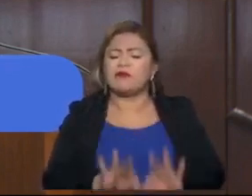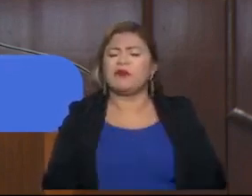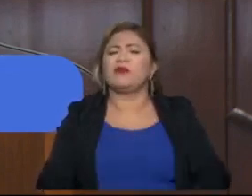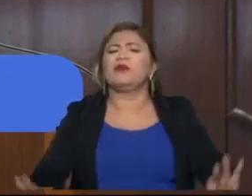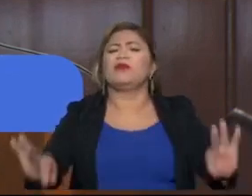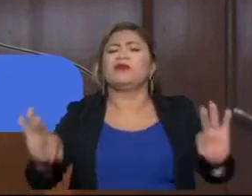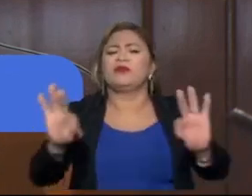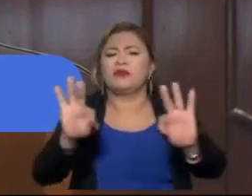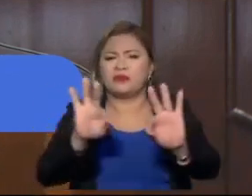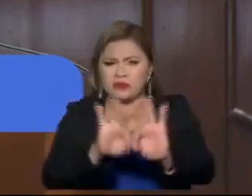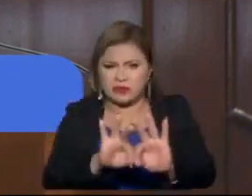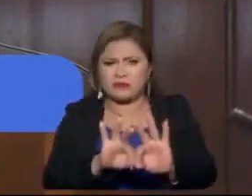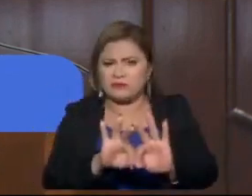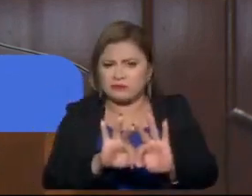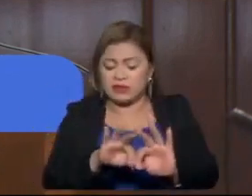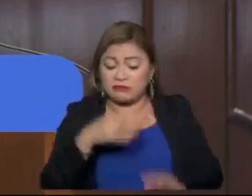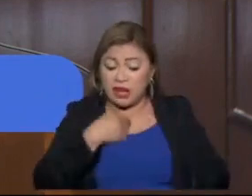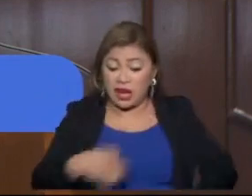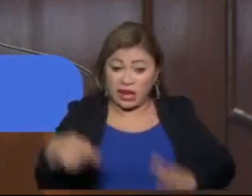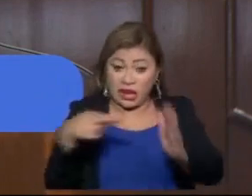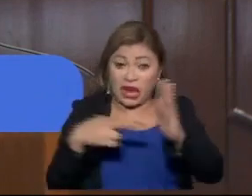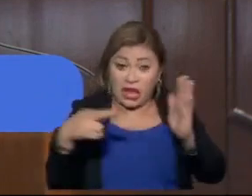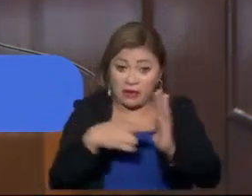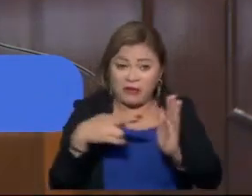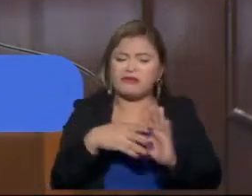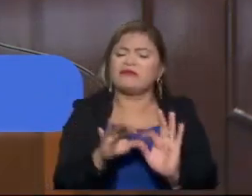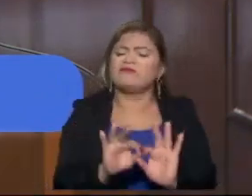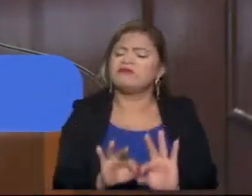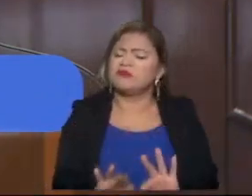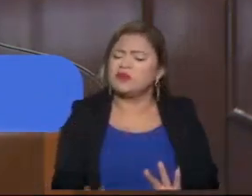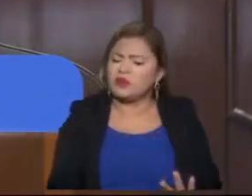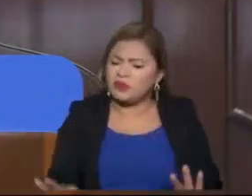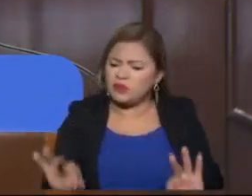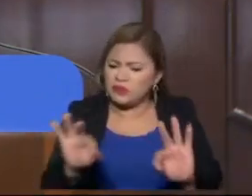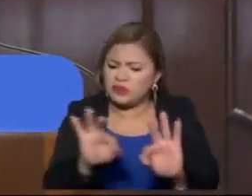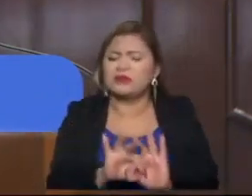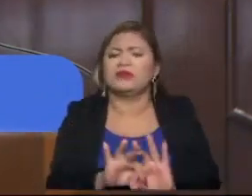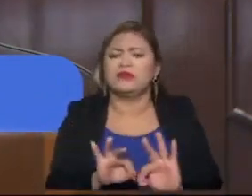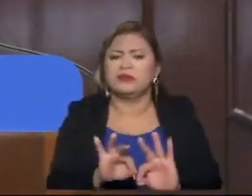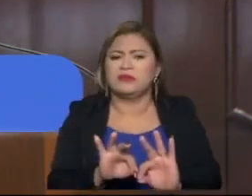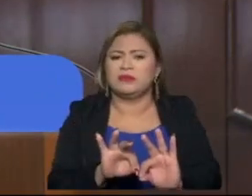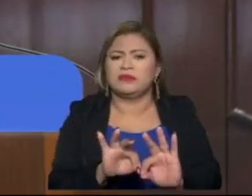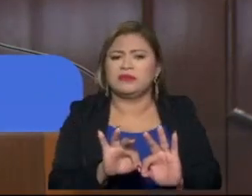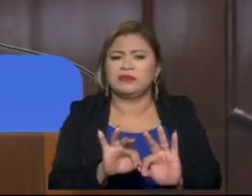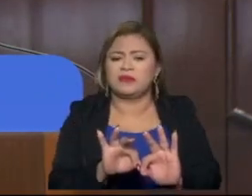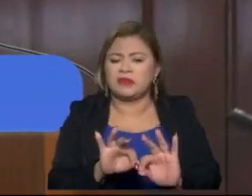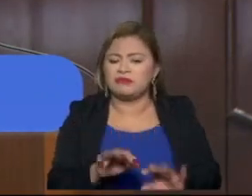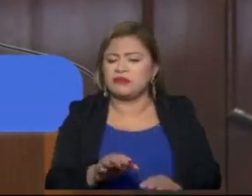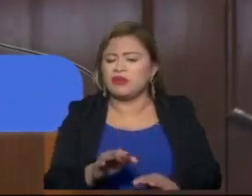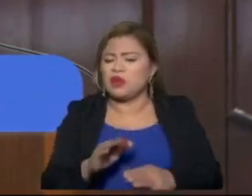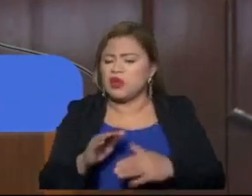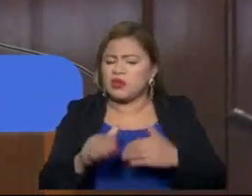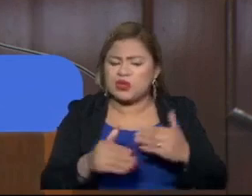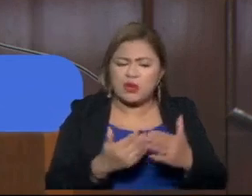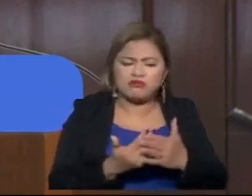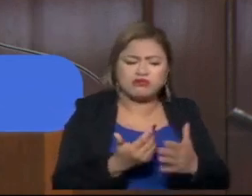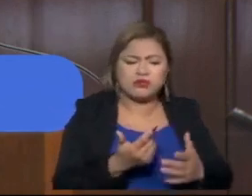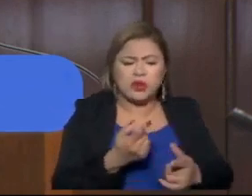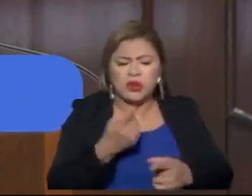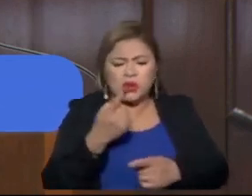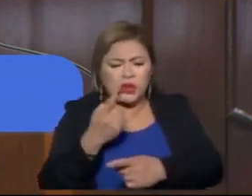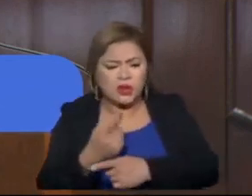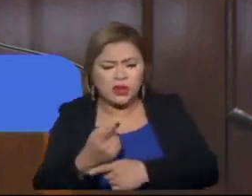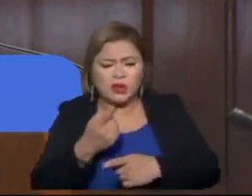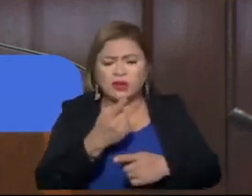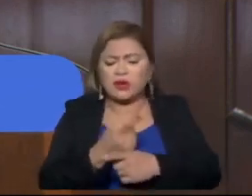importante, repito, es sumamente importante el control y manejo adecuado del